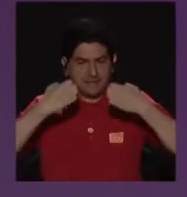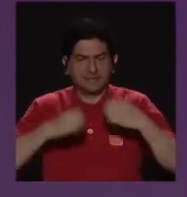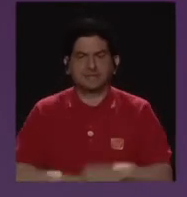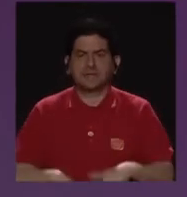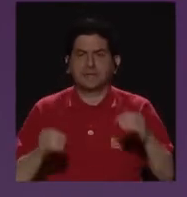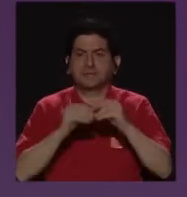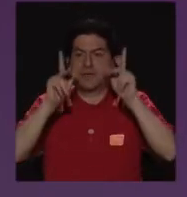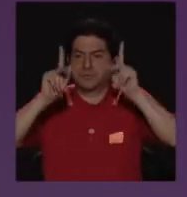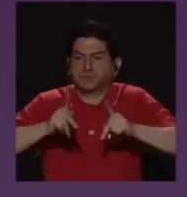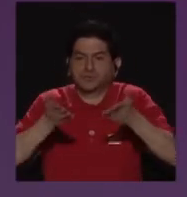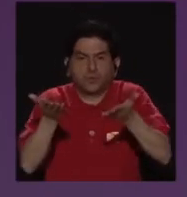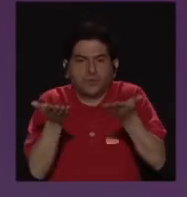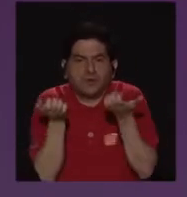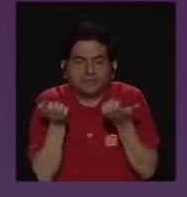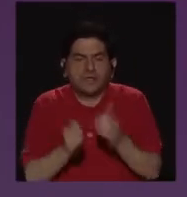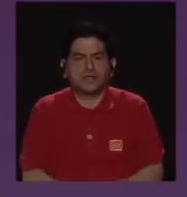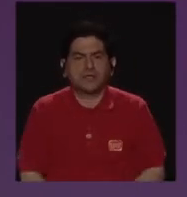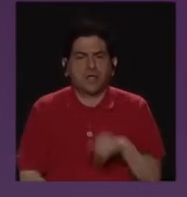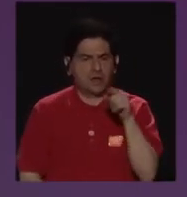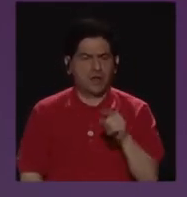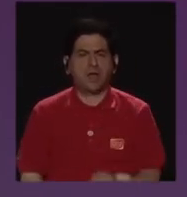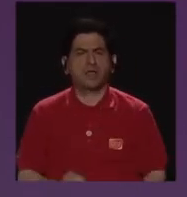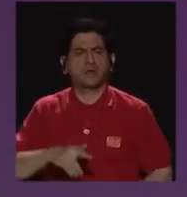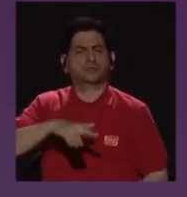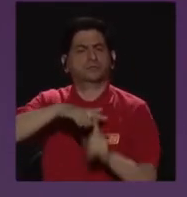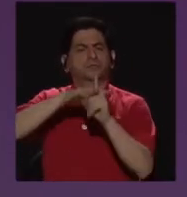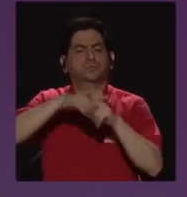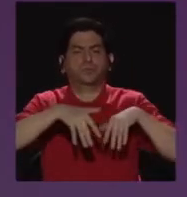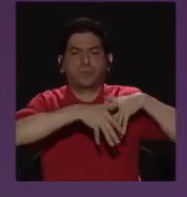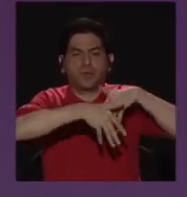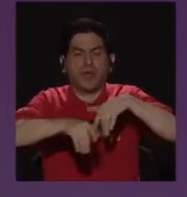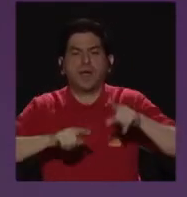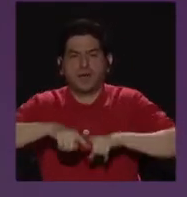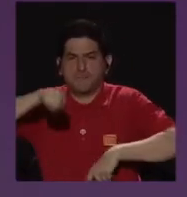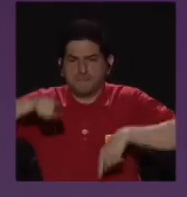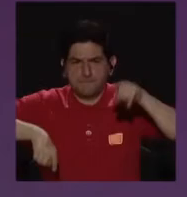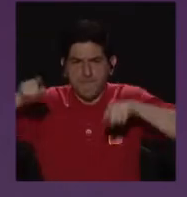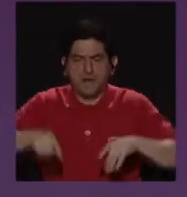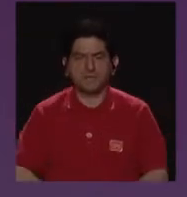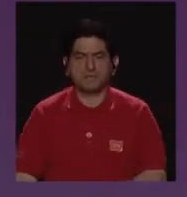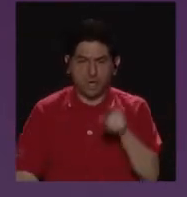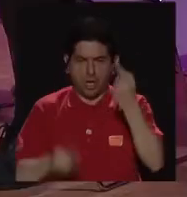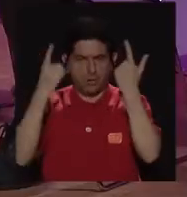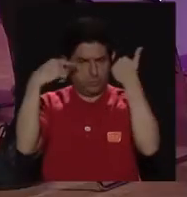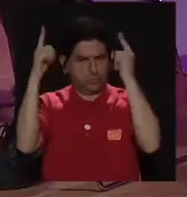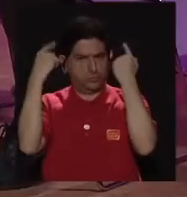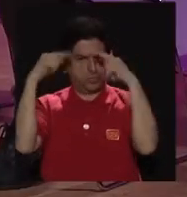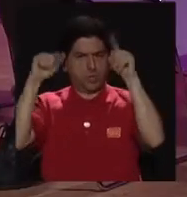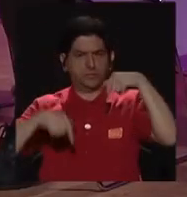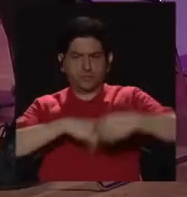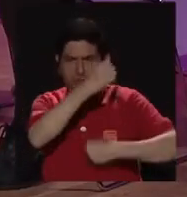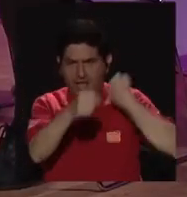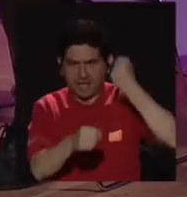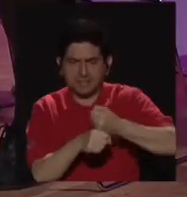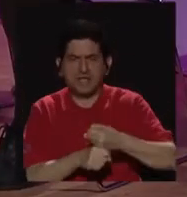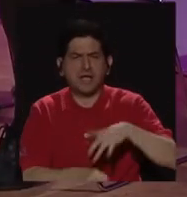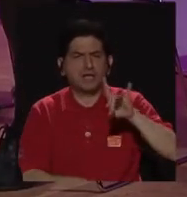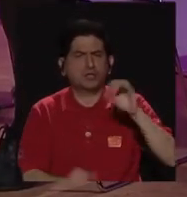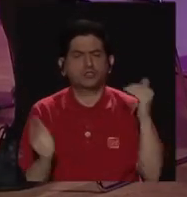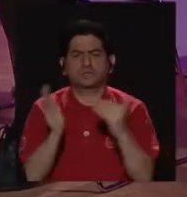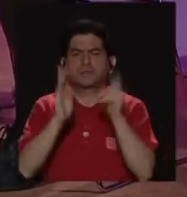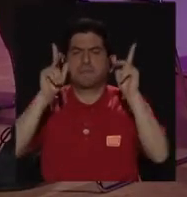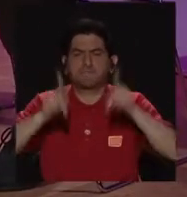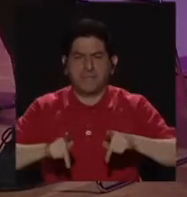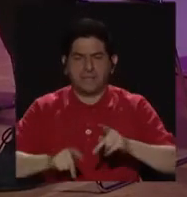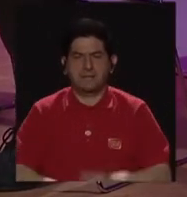más gente que quiera pues acercarse y hacerse visible a la marcha de la diversidad pues es un gran logro verdad que este año fue de 80.000 personas